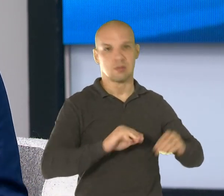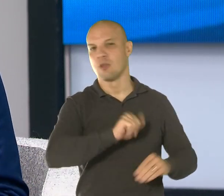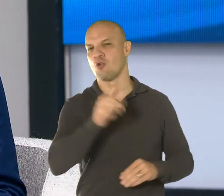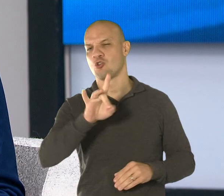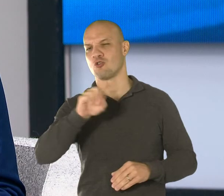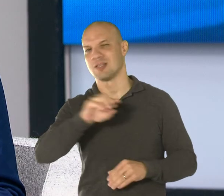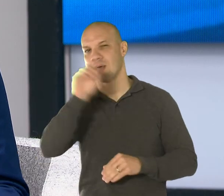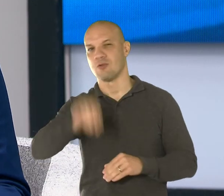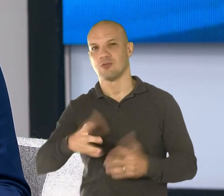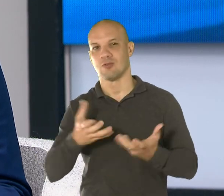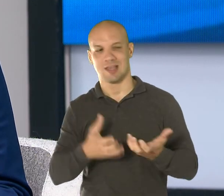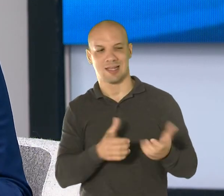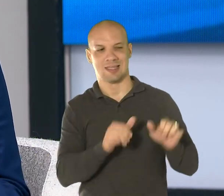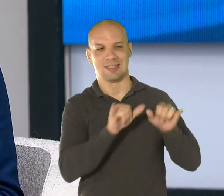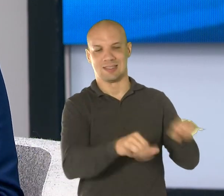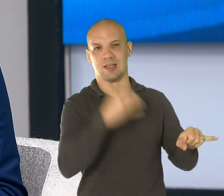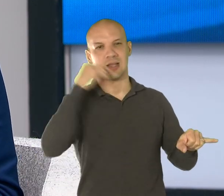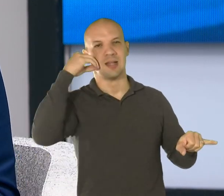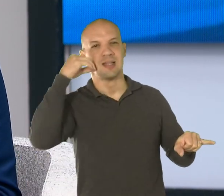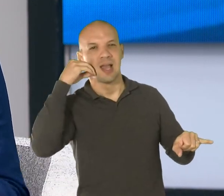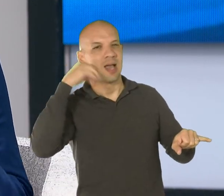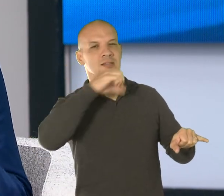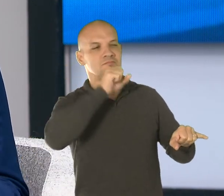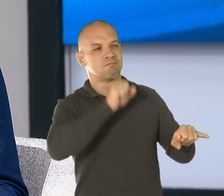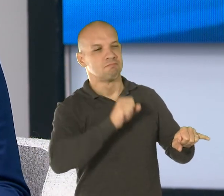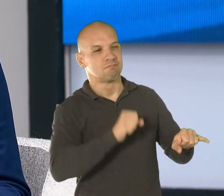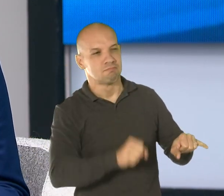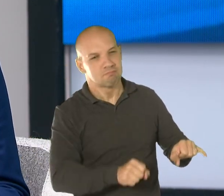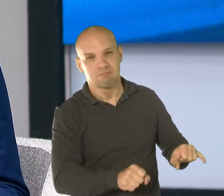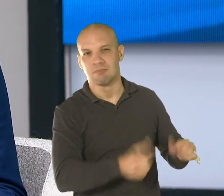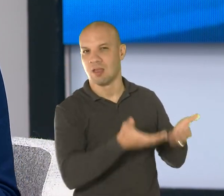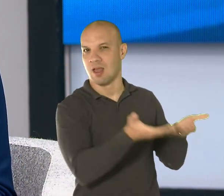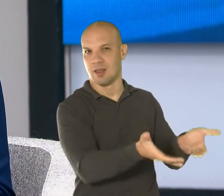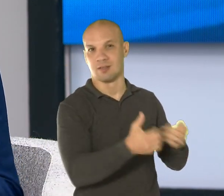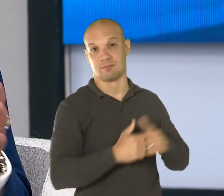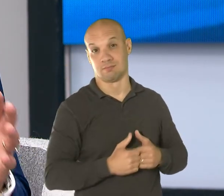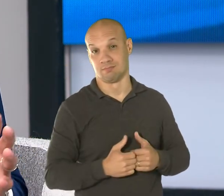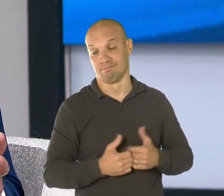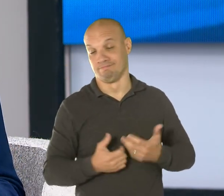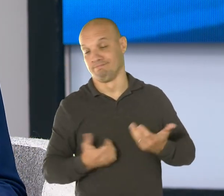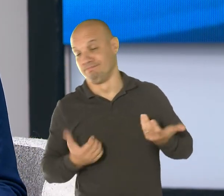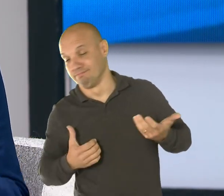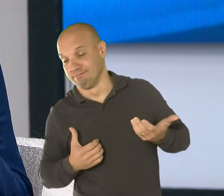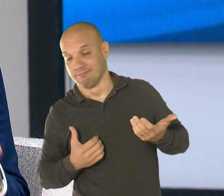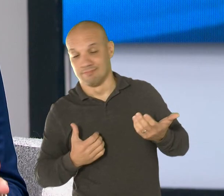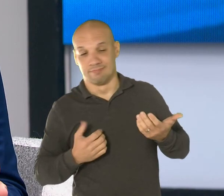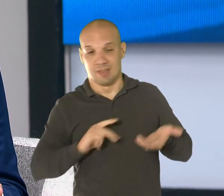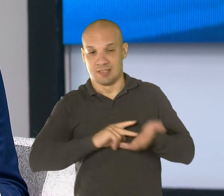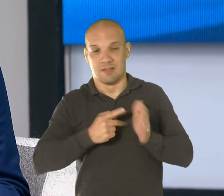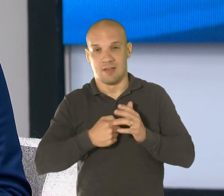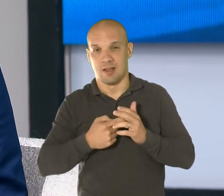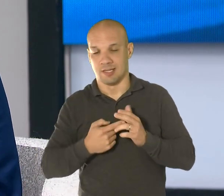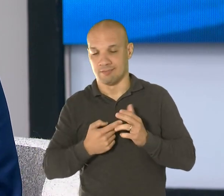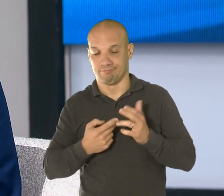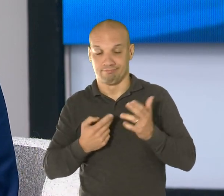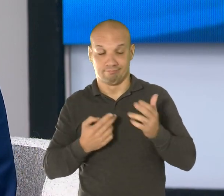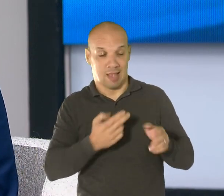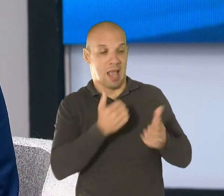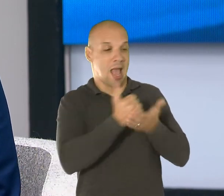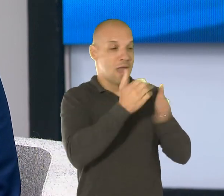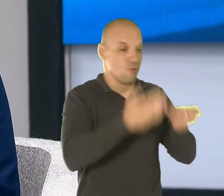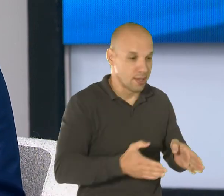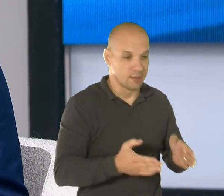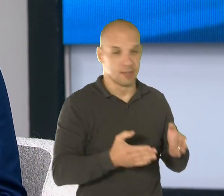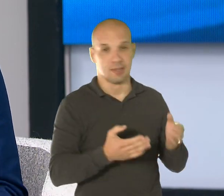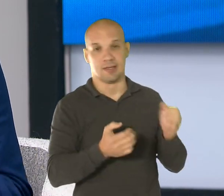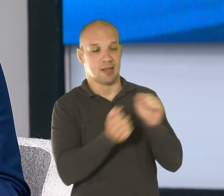Así que cuando vemos la ayuda, el acompañamiento, como se le quiera llamar, es para esas personas que quieren estar